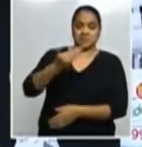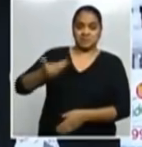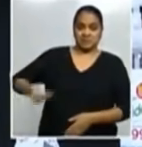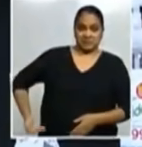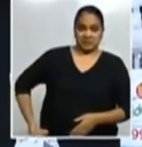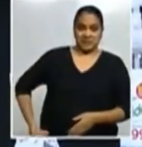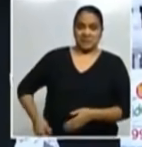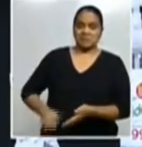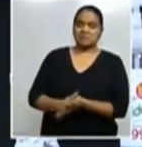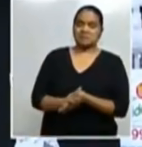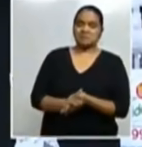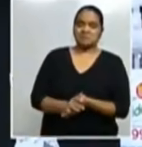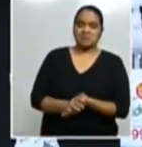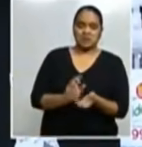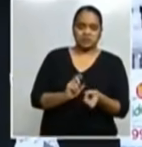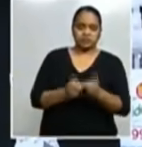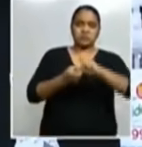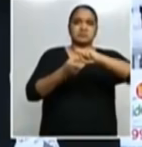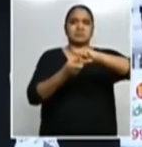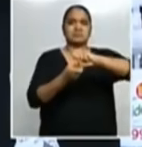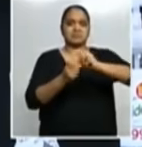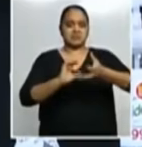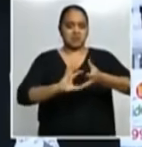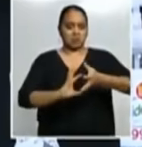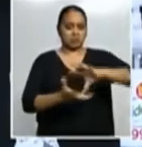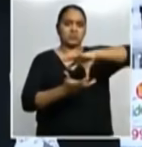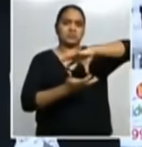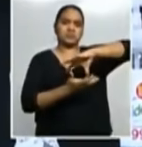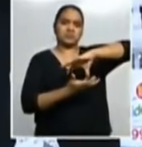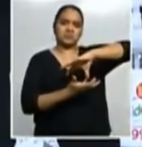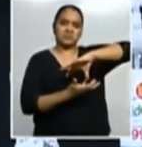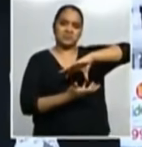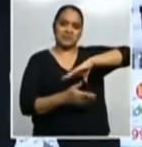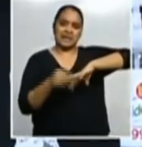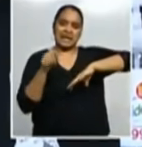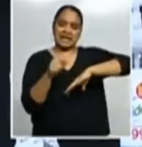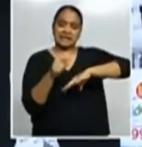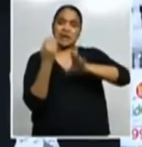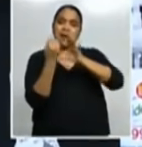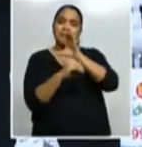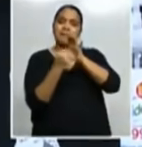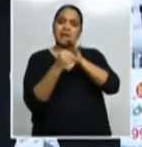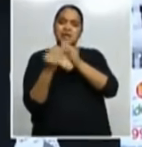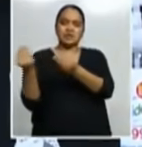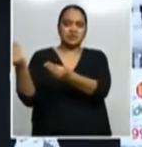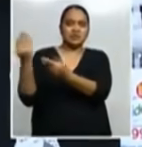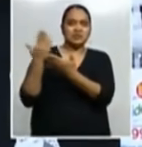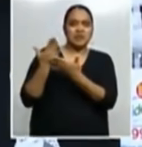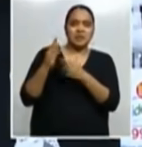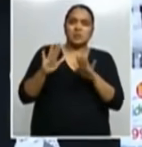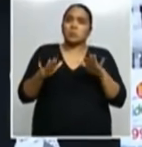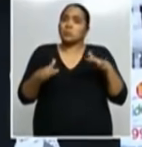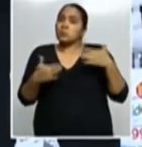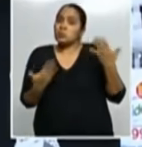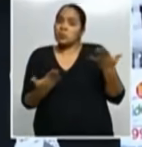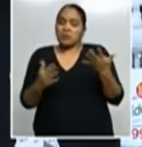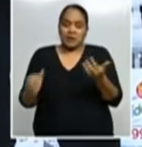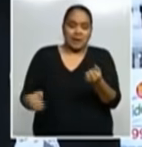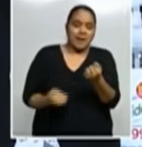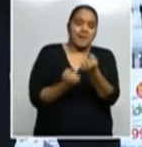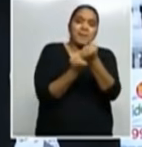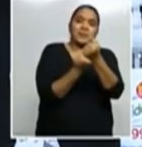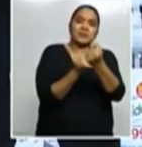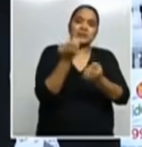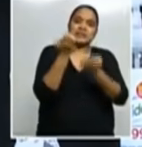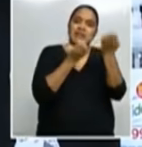venido a dar una vuelta de calcetín a ese banco, como tuvo que haber sido siempre, que nos cuente cómo va el apoyo a la